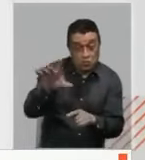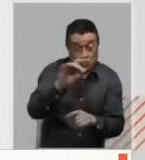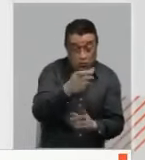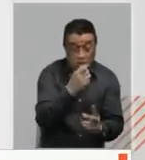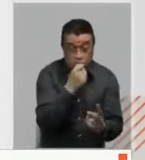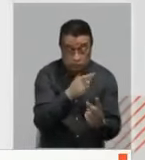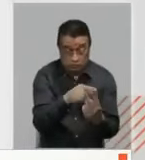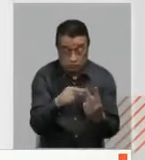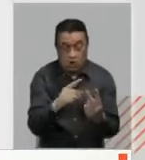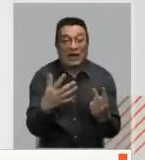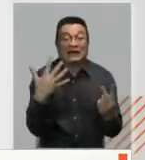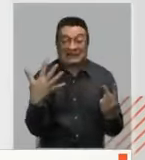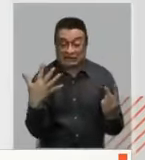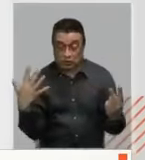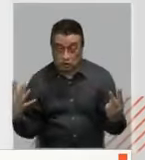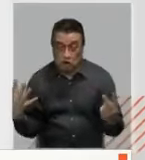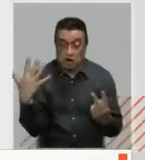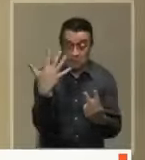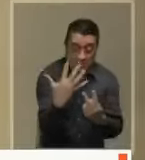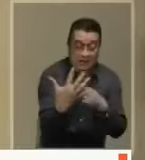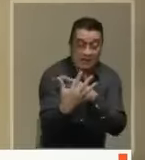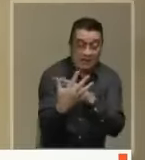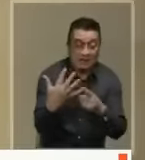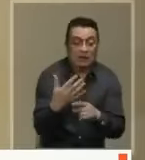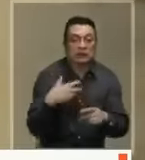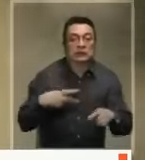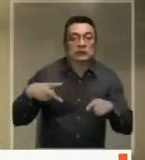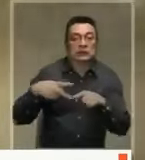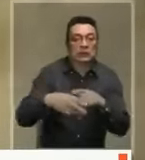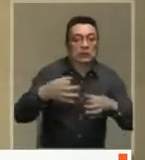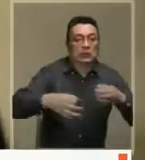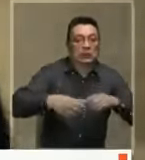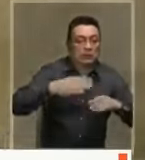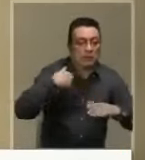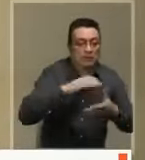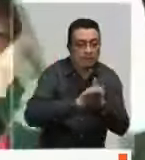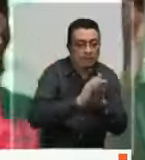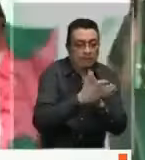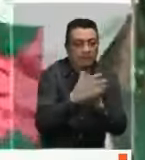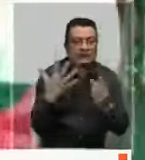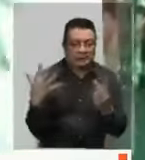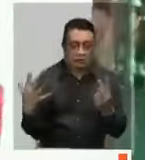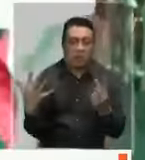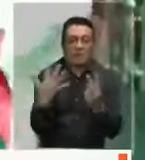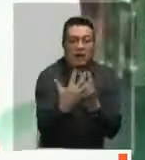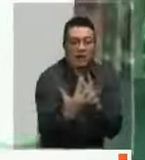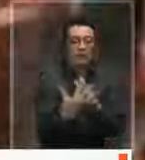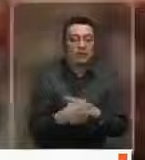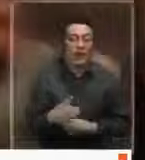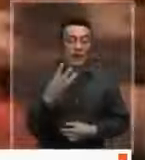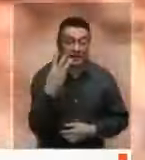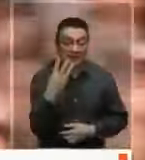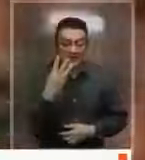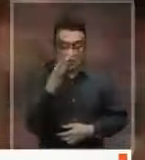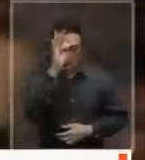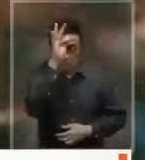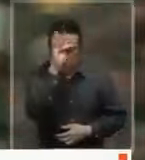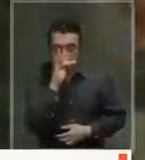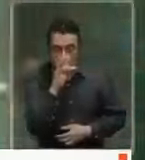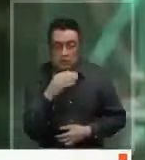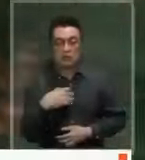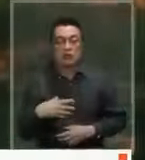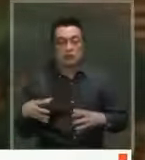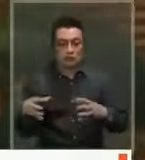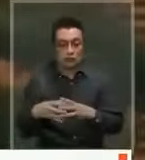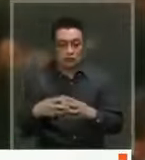acusados. A otras 5 personas se les imputa obstrucción a la justicia y encubrimiento. Hay tres funcionarios del Cuerpo de